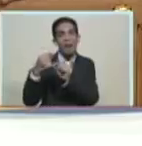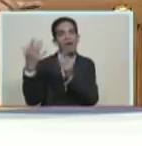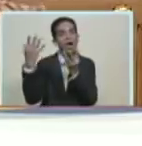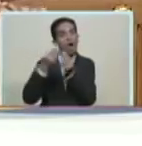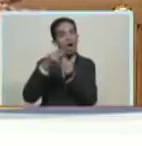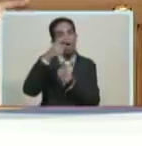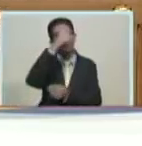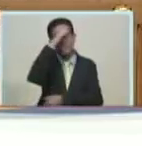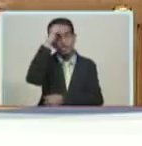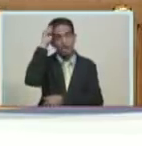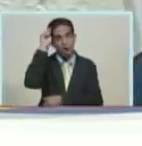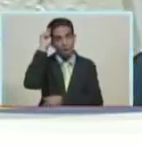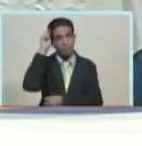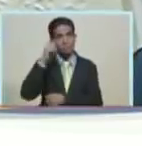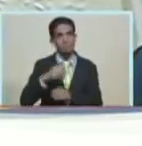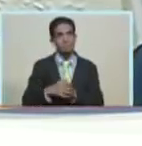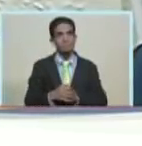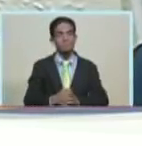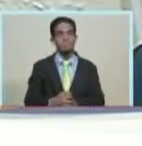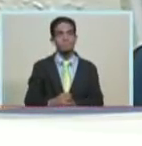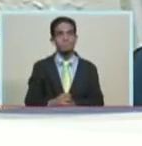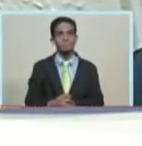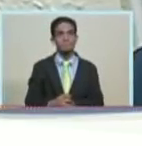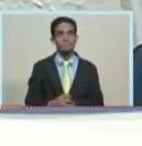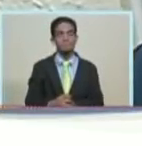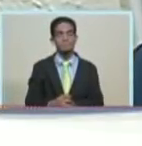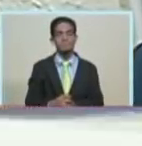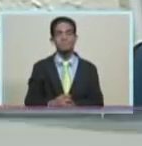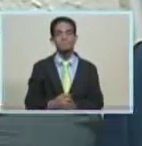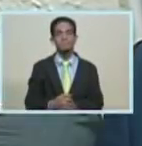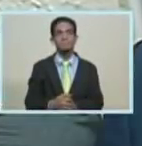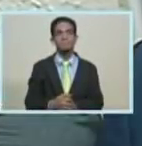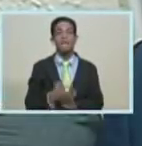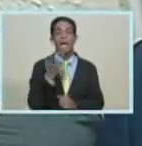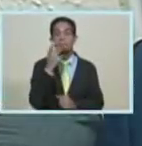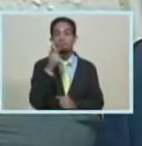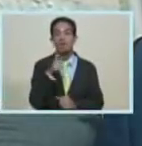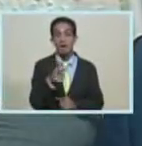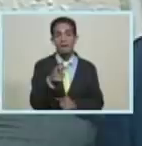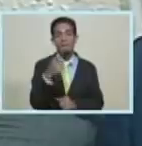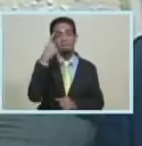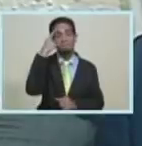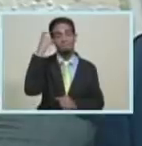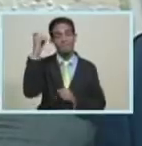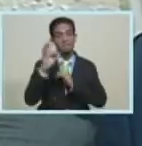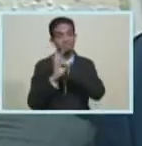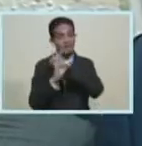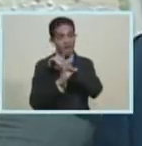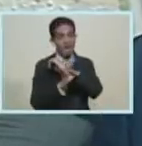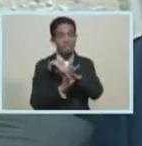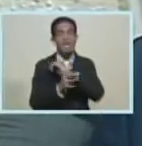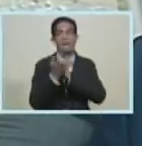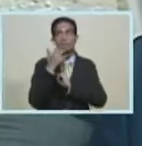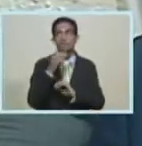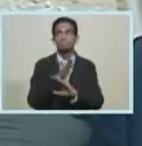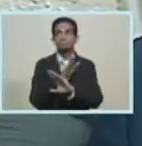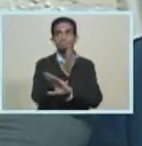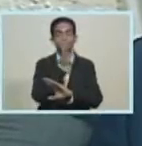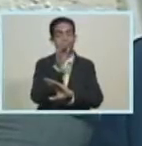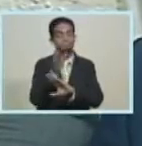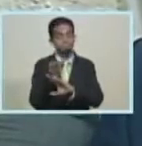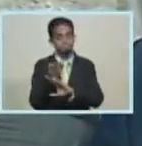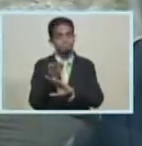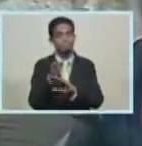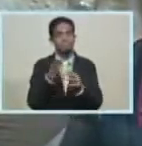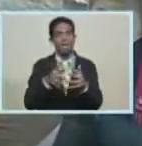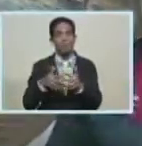Como es psiquiatra, se lleva un poco de agua bendita y viene cero kilómetros de los paseos que hace por allá por donde Lucifer.